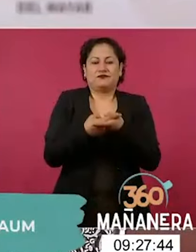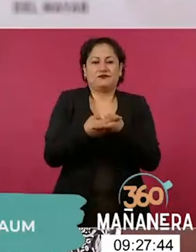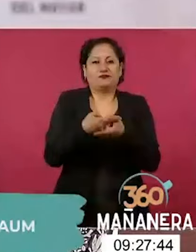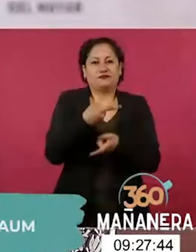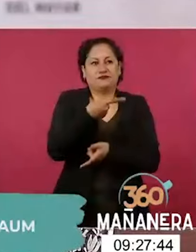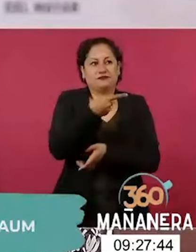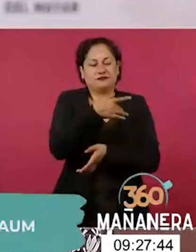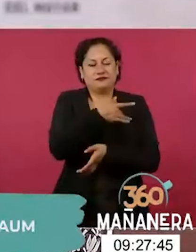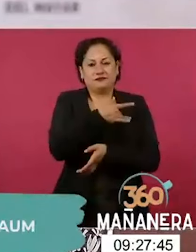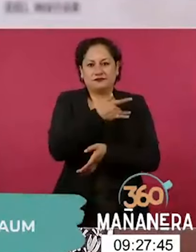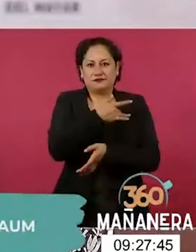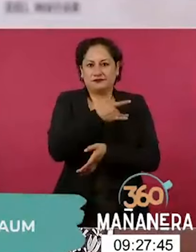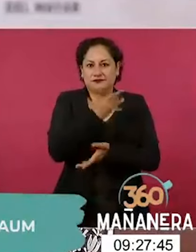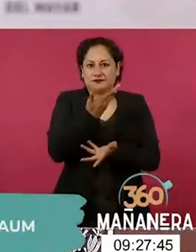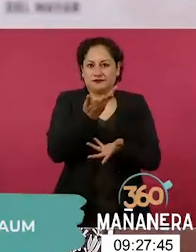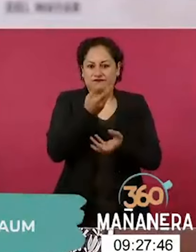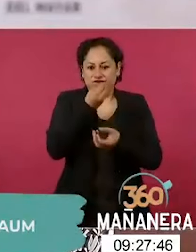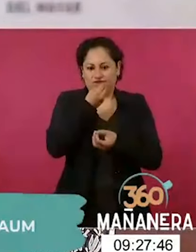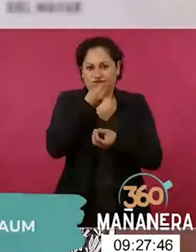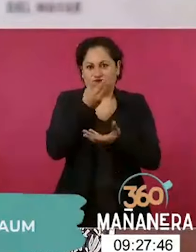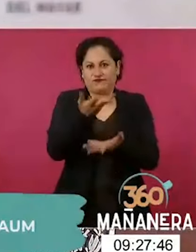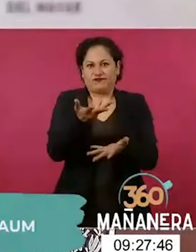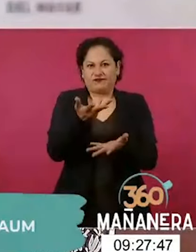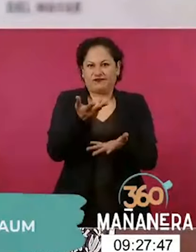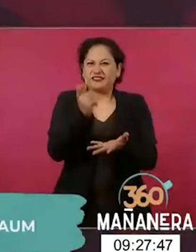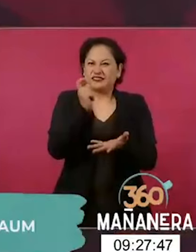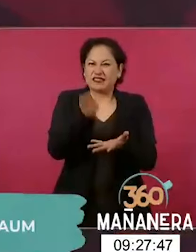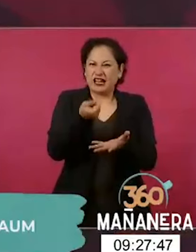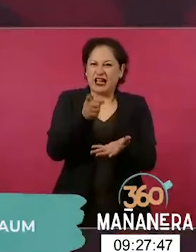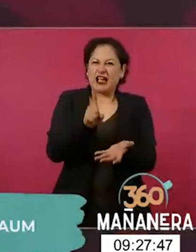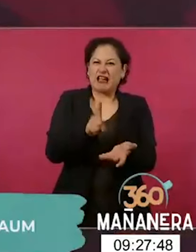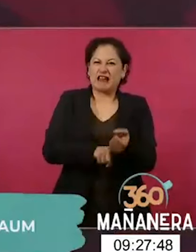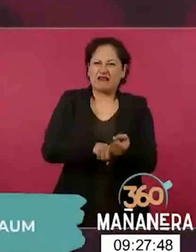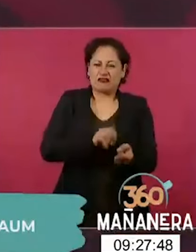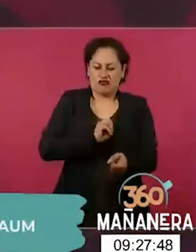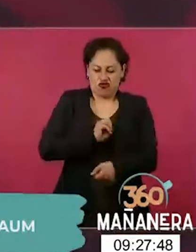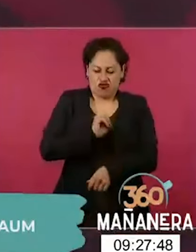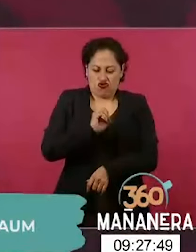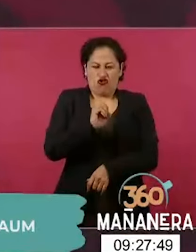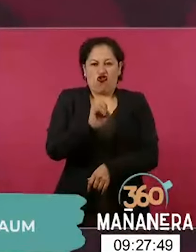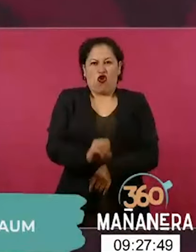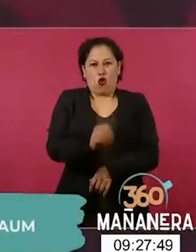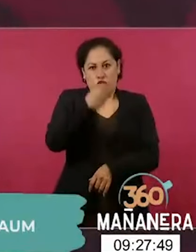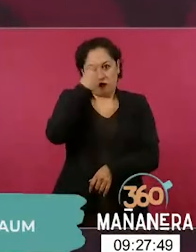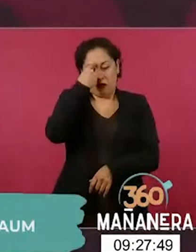sentido Pero es el coraje hacia lo quees